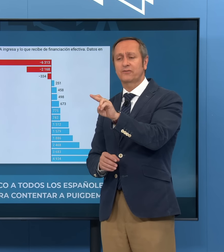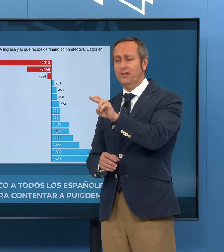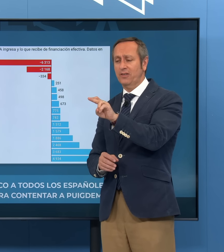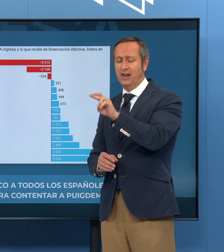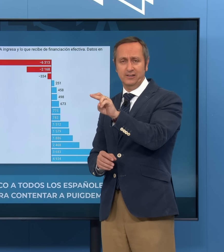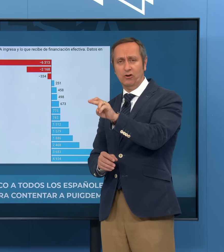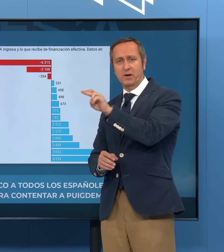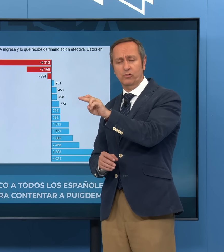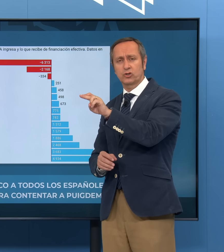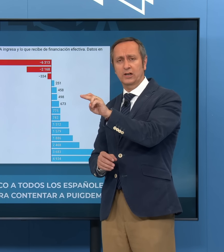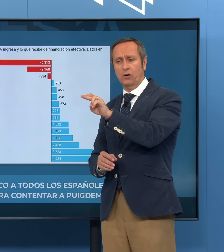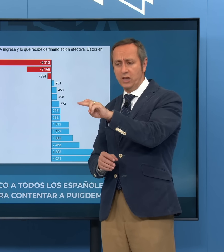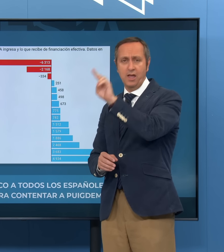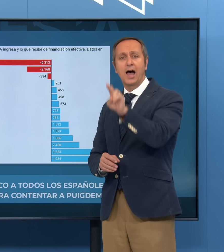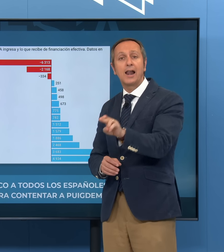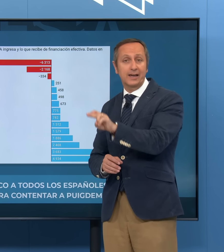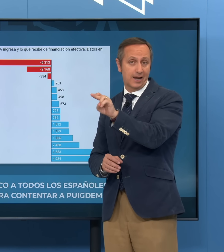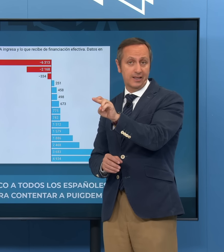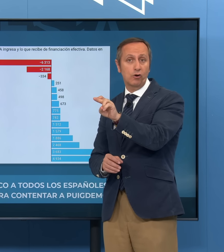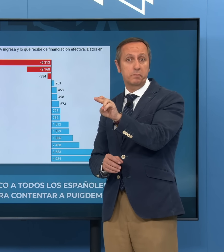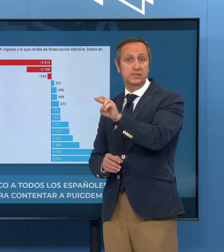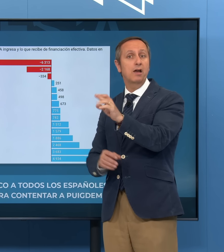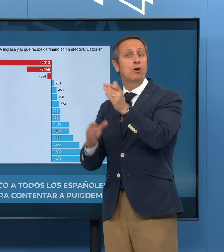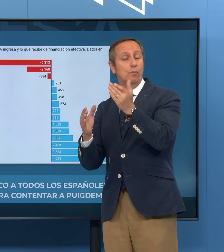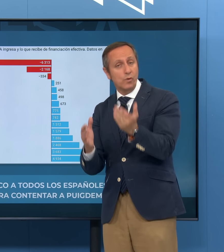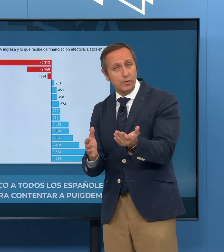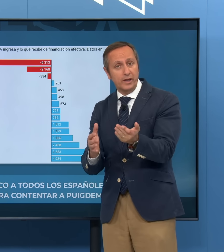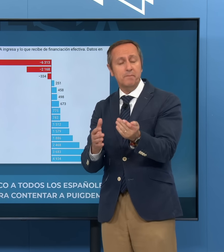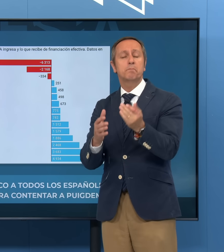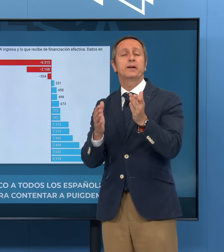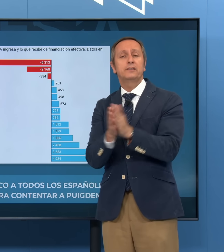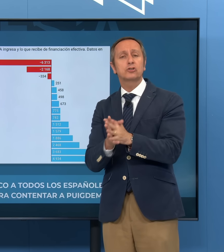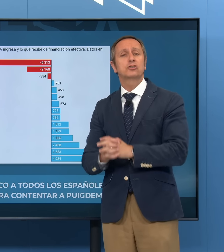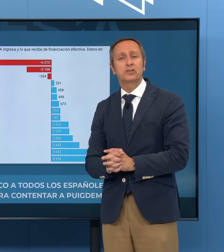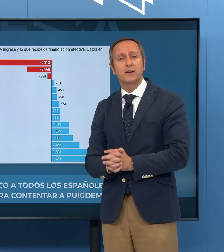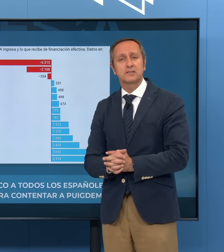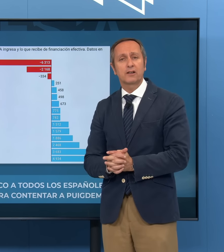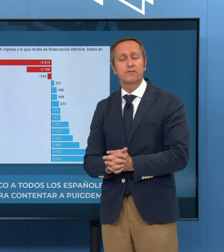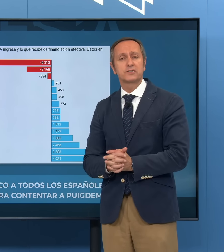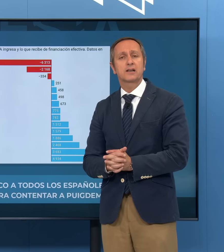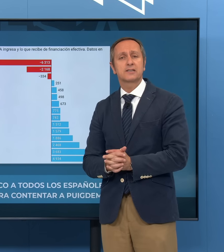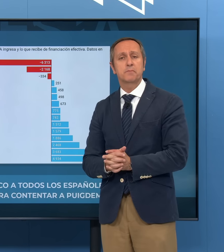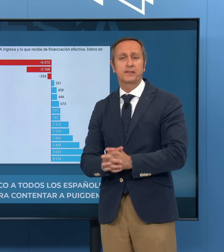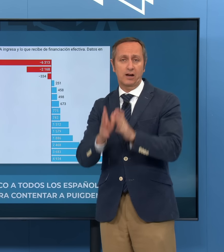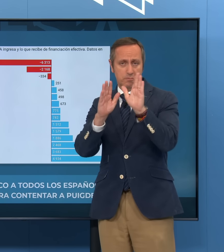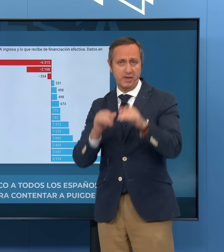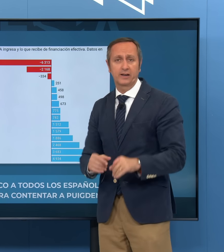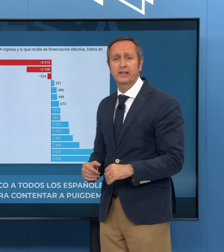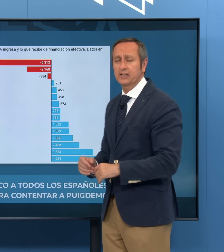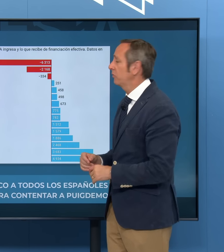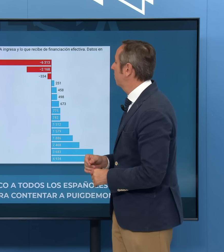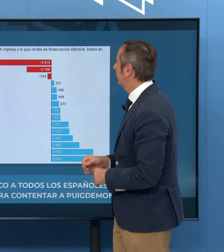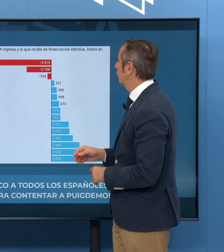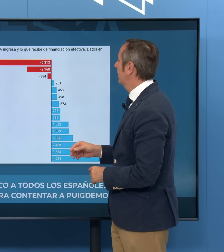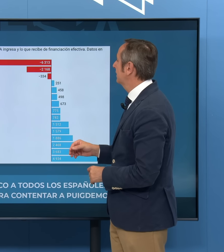en una transferencia de la gente con más recursos en Cataluña a la Generalidad golpista. Muy bien, bendito sistema de extracción fiscal que se han inventado. Bien,